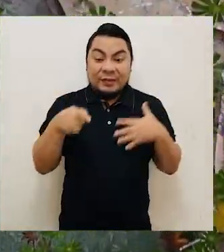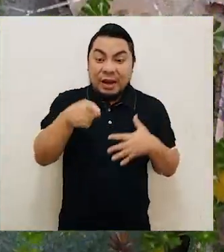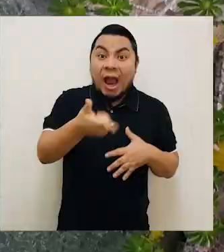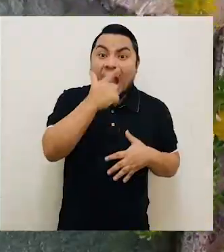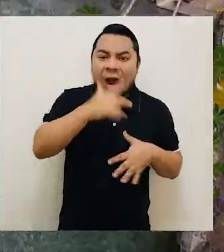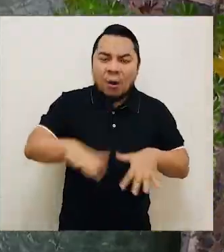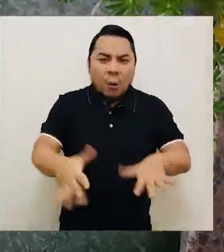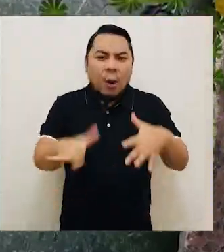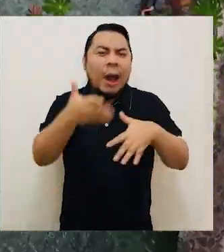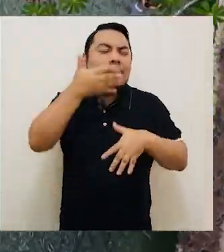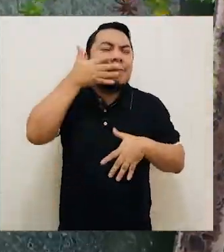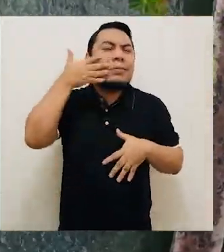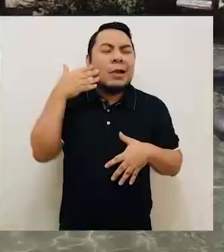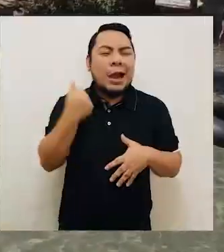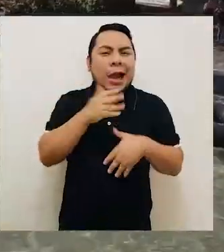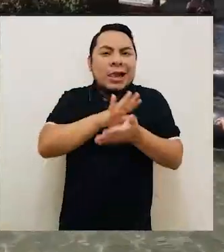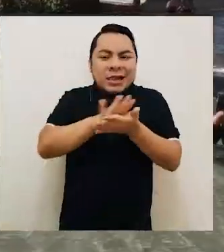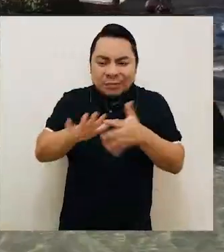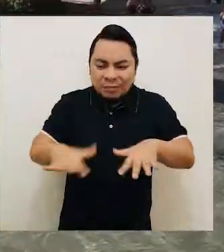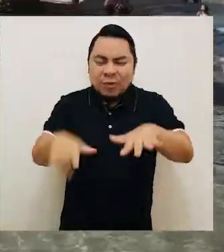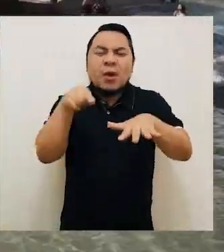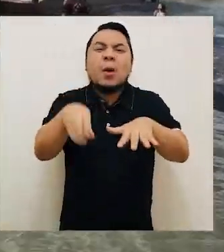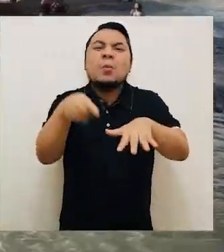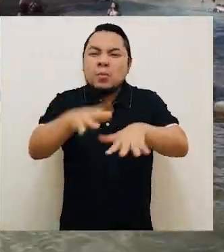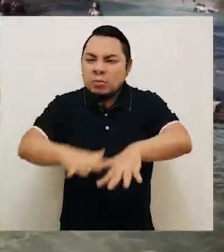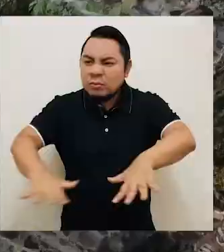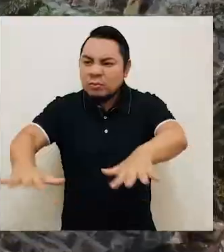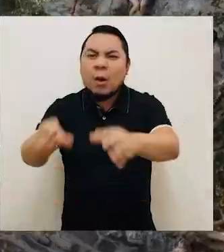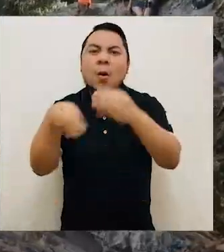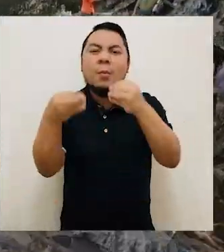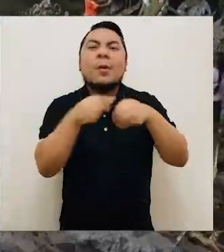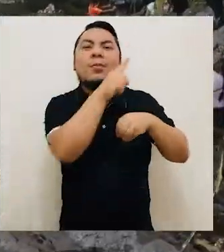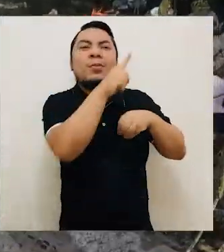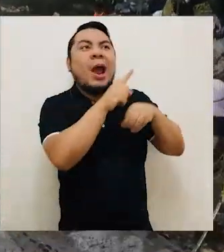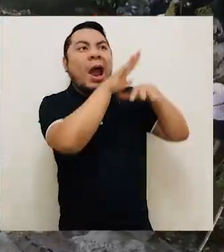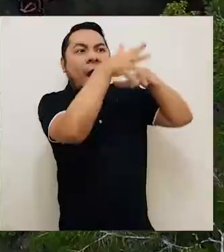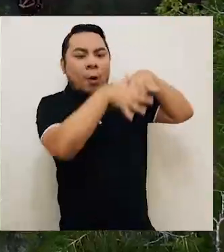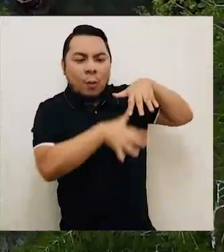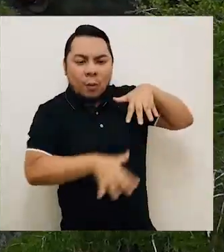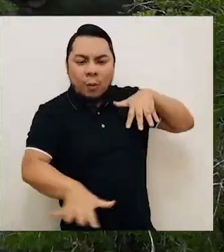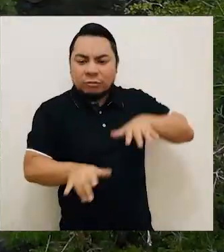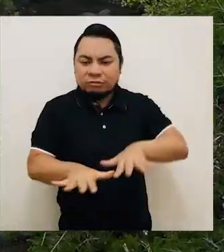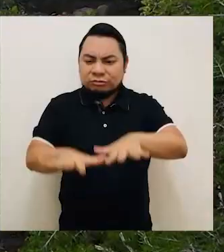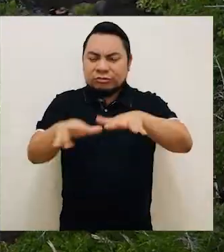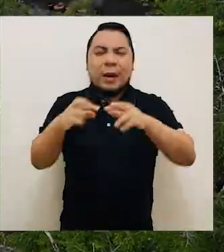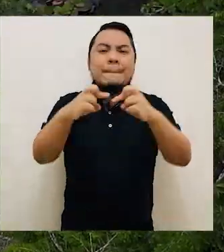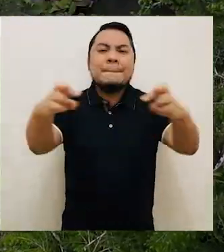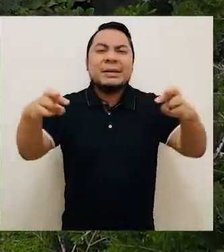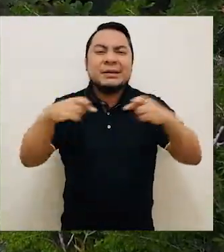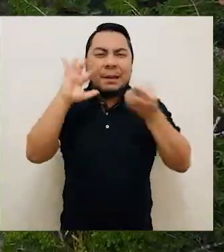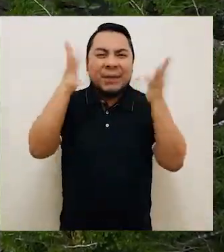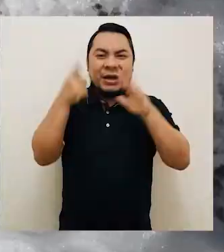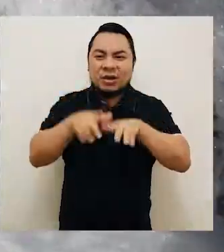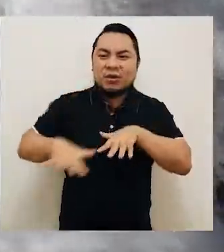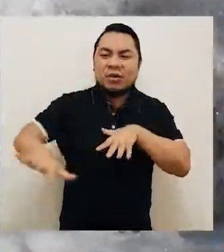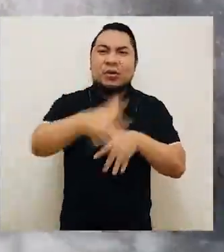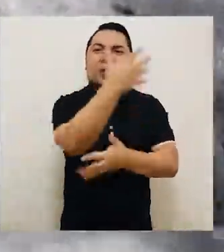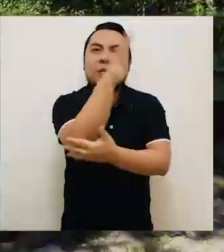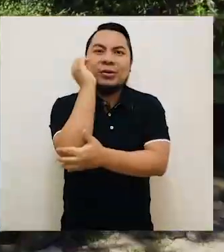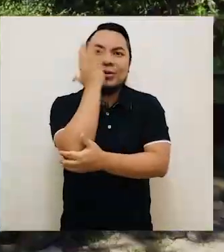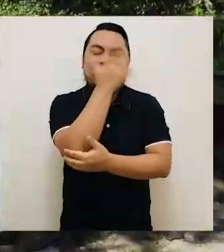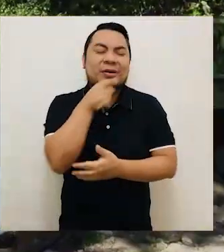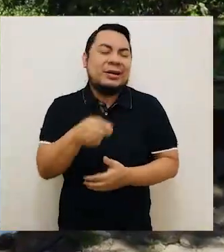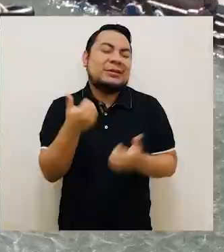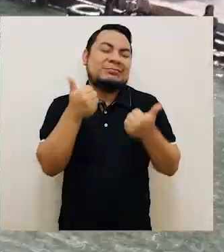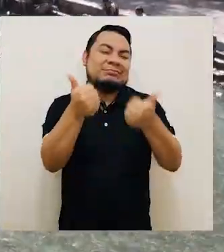Estas aguas cristalinas están al pie de la montaña y crean piscinas naturales que respetan las formaciones rocosas y la vegetación que las rodea. Este es el